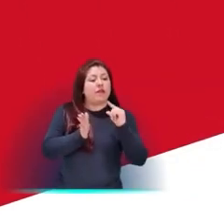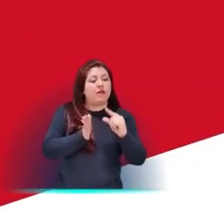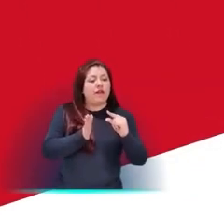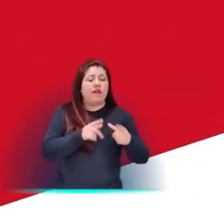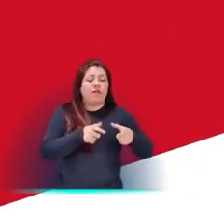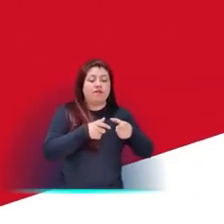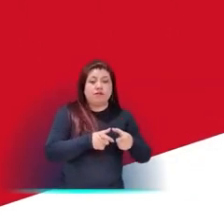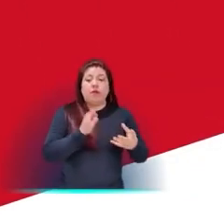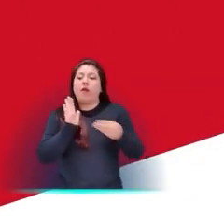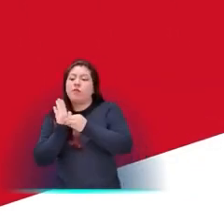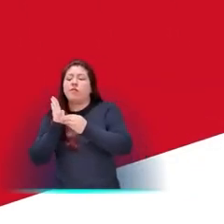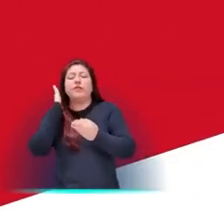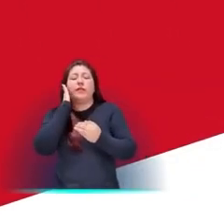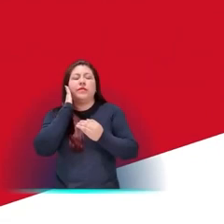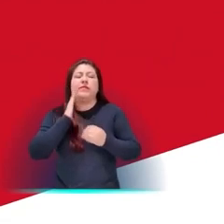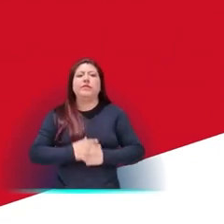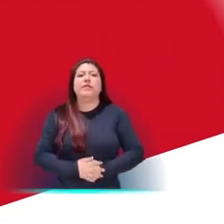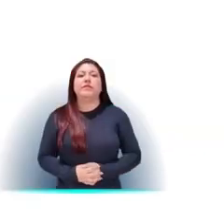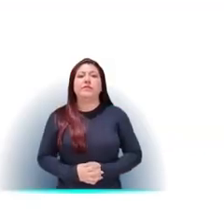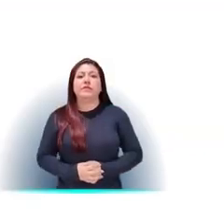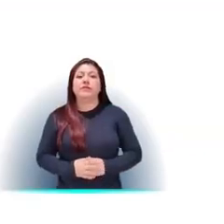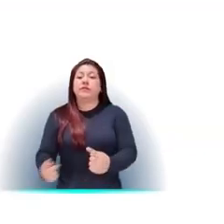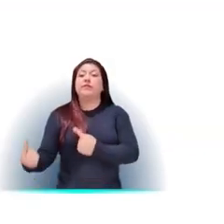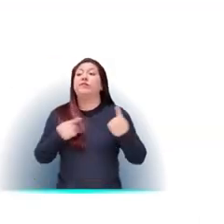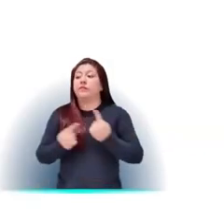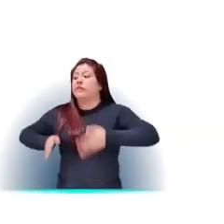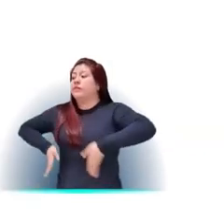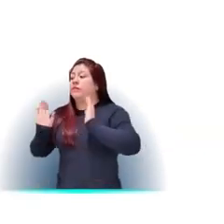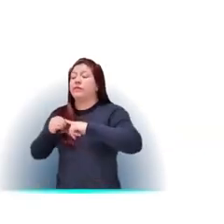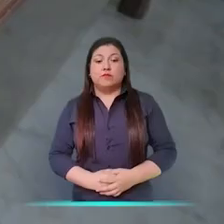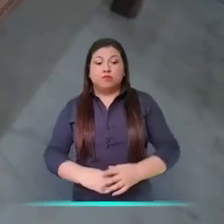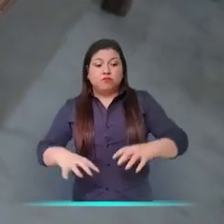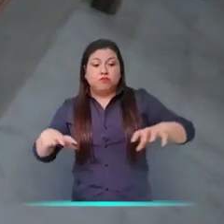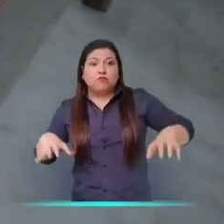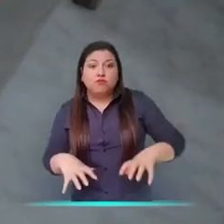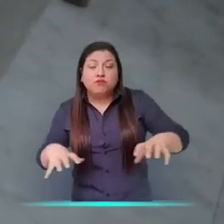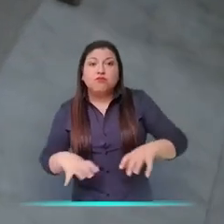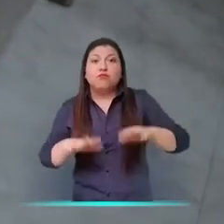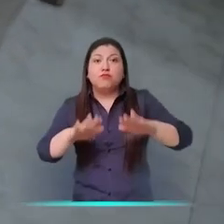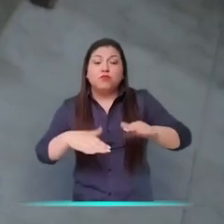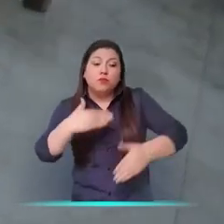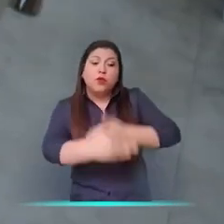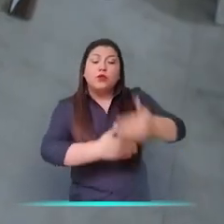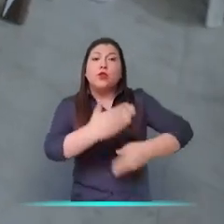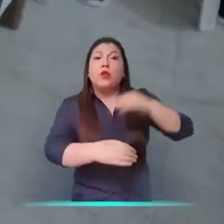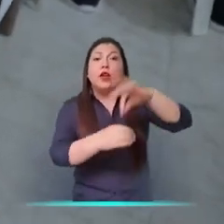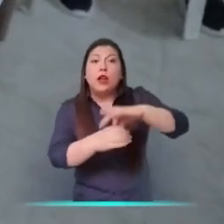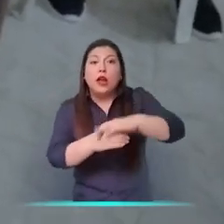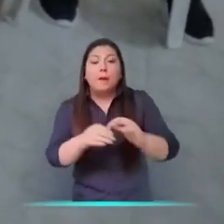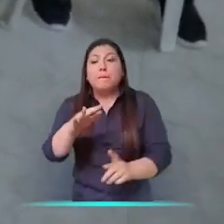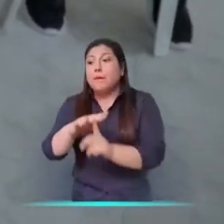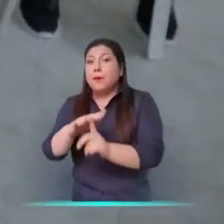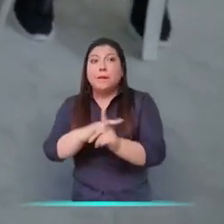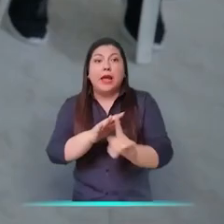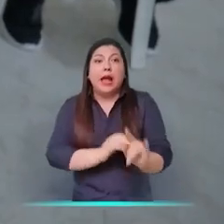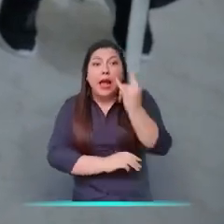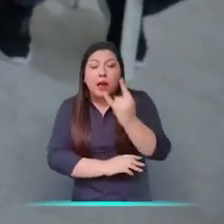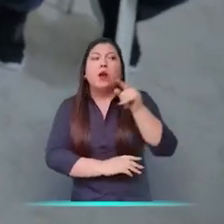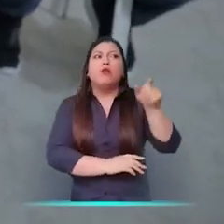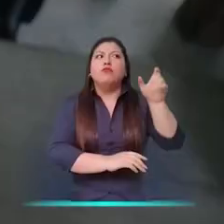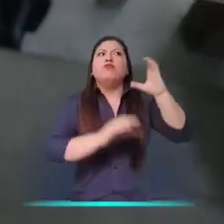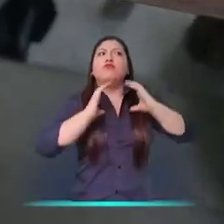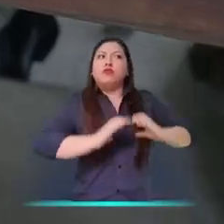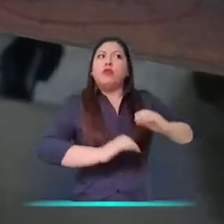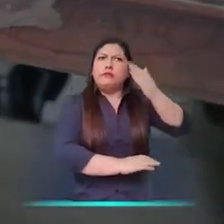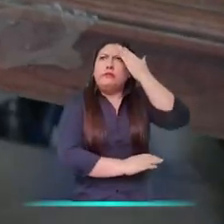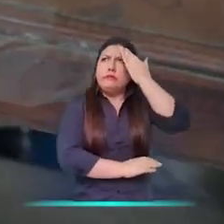infraestructura para recibir más inscripciones en las sedes de la registraduría horario de atención es de lunes a viernes desde las ocho